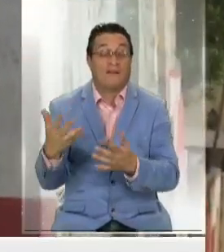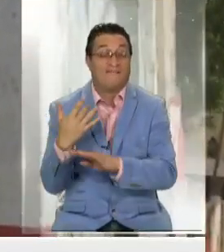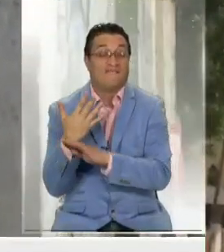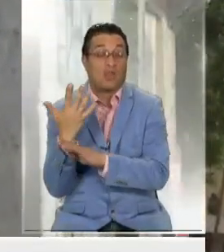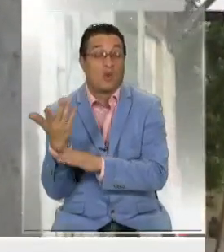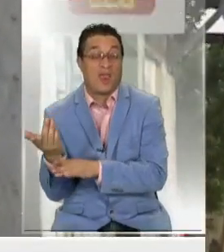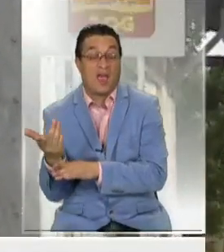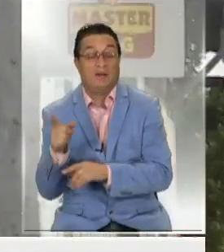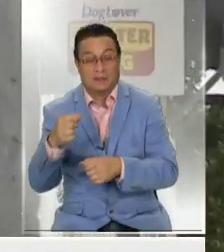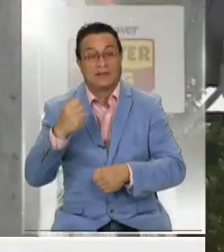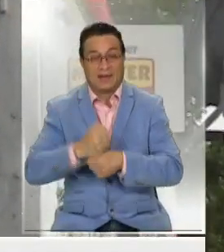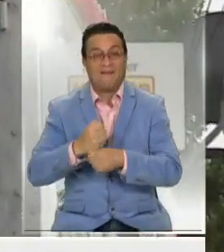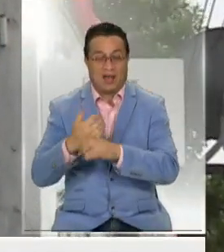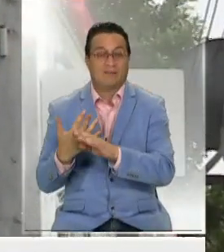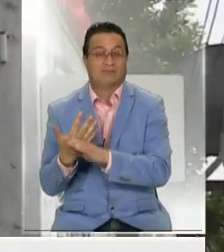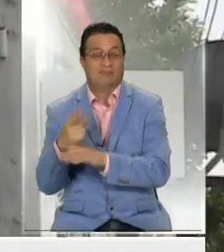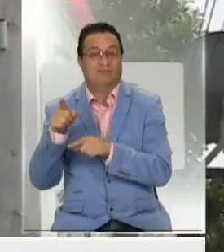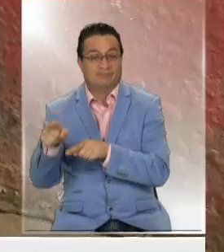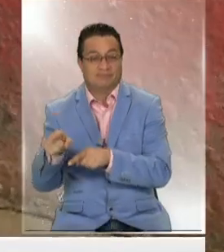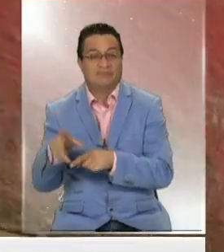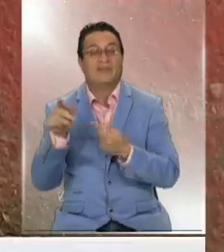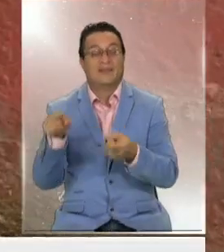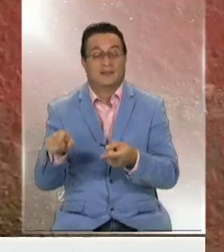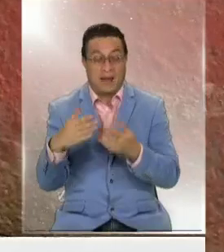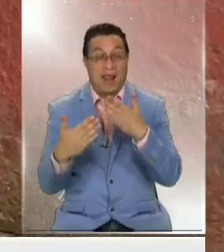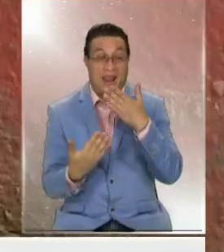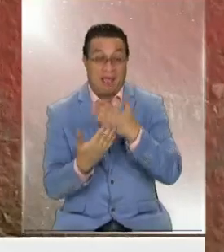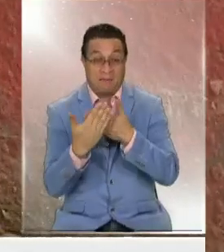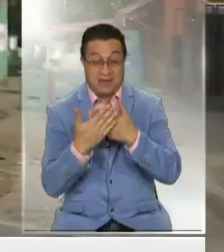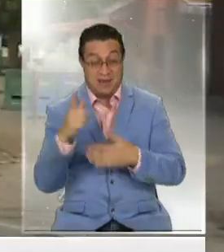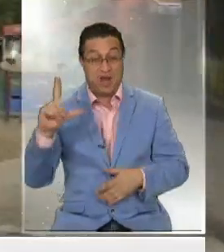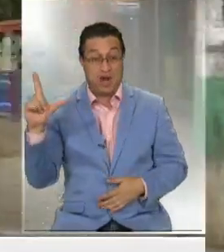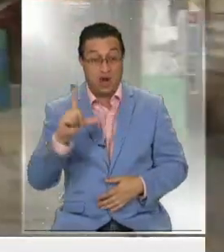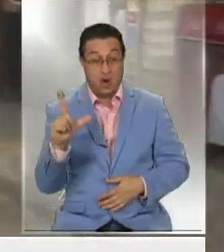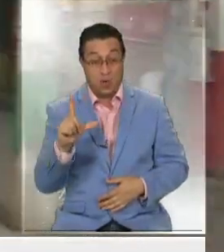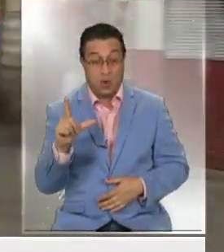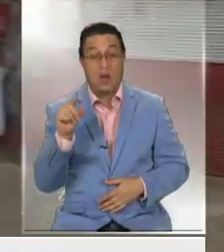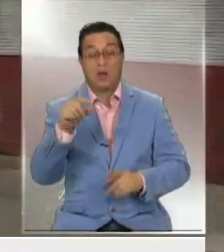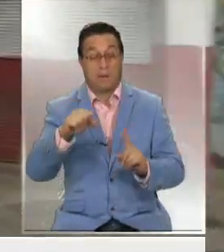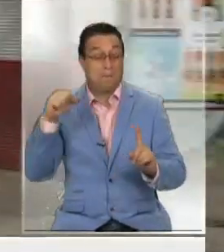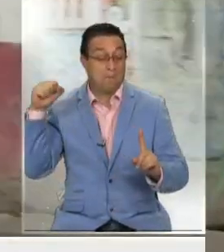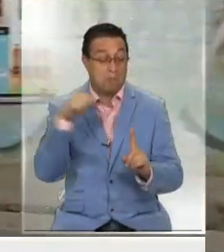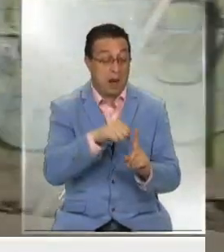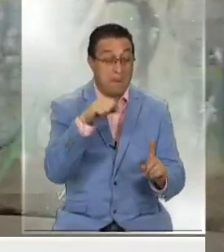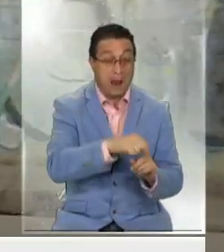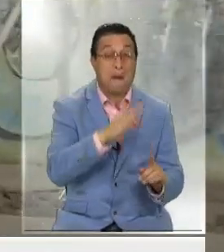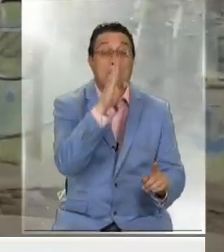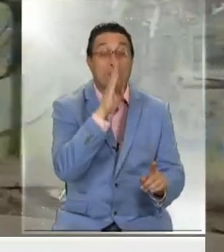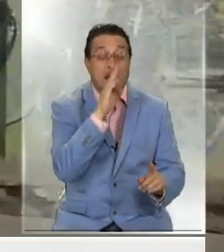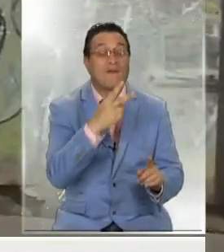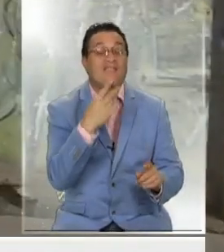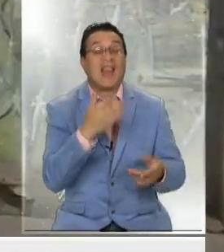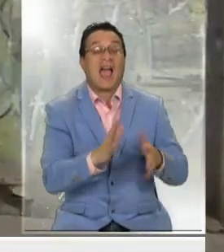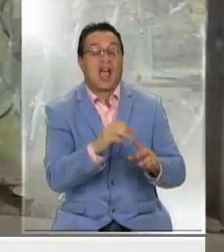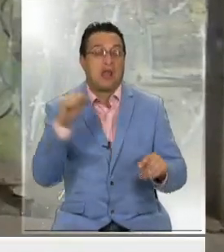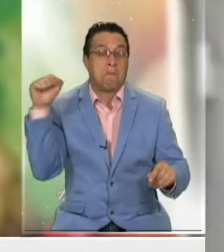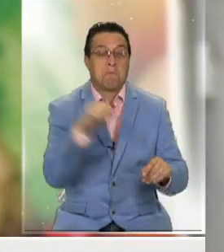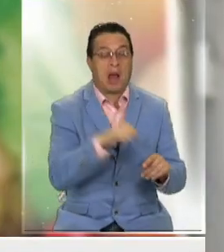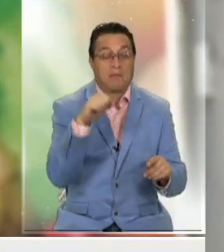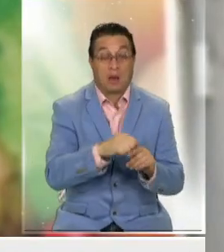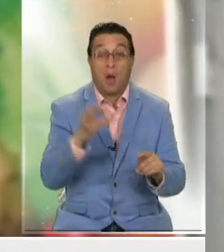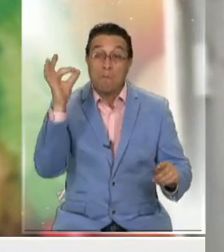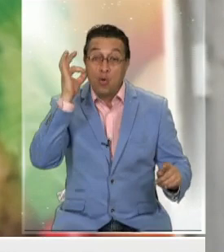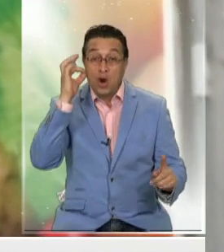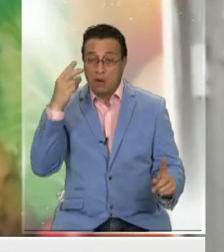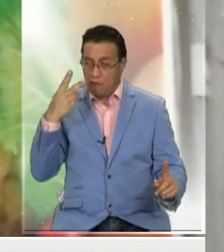detenido trabaja en esta verdulería, lugar donde durante la mañana de este lunes habría golpeado a un perro que vivía en la calle. María José lo